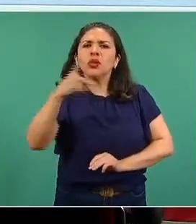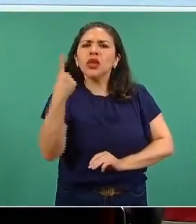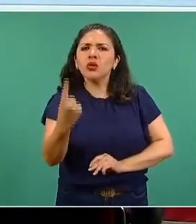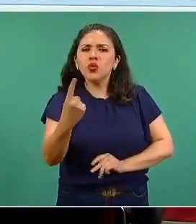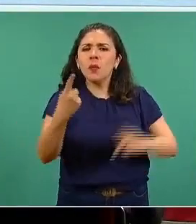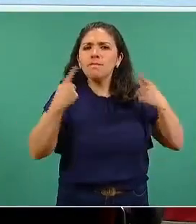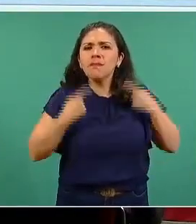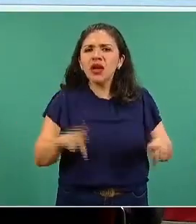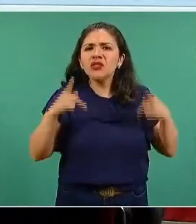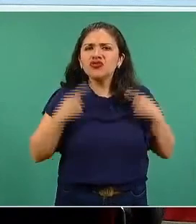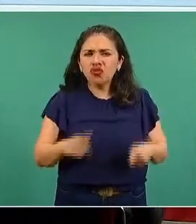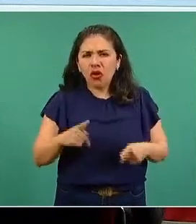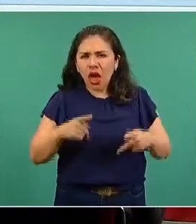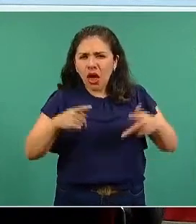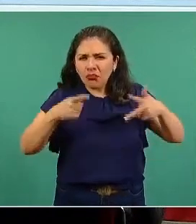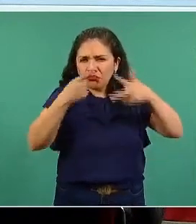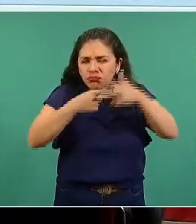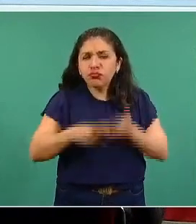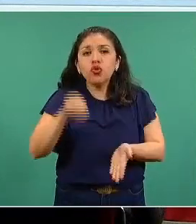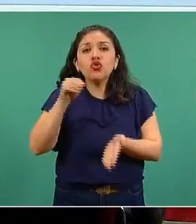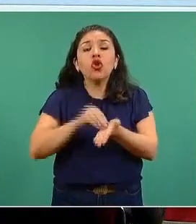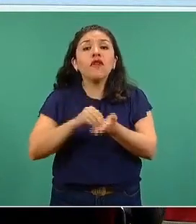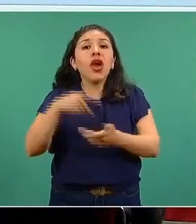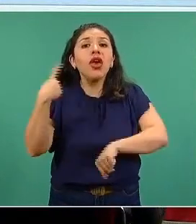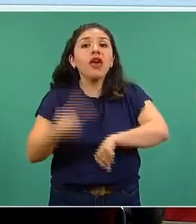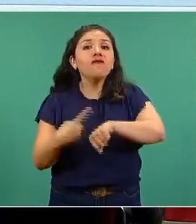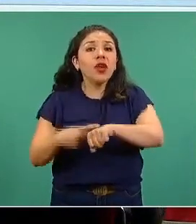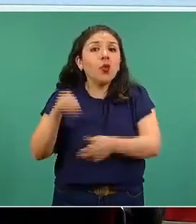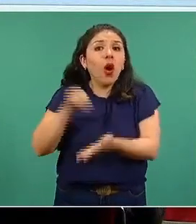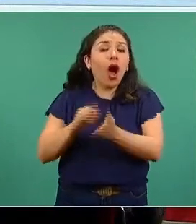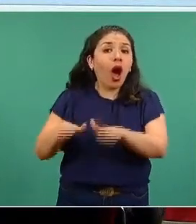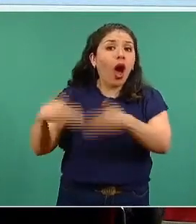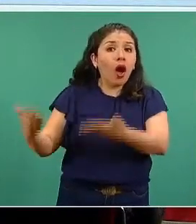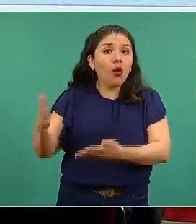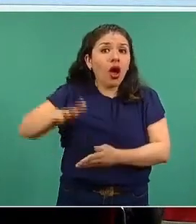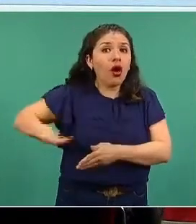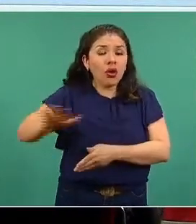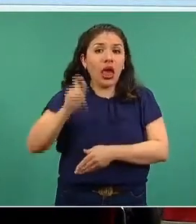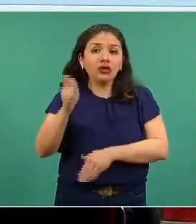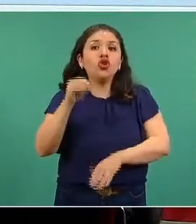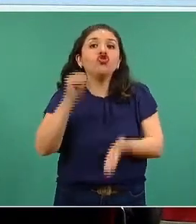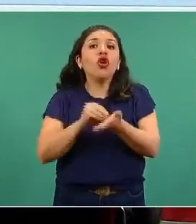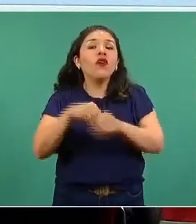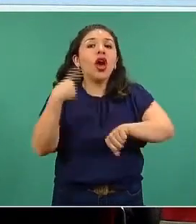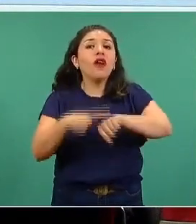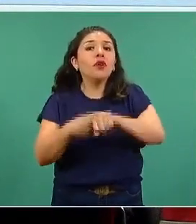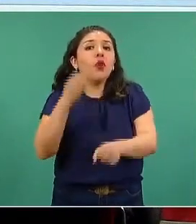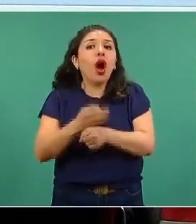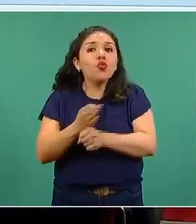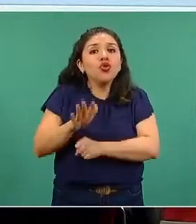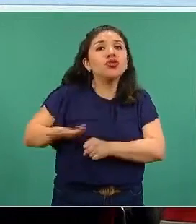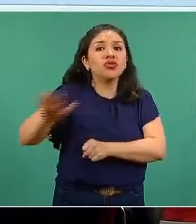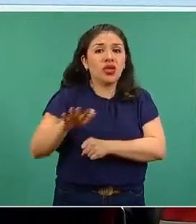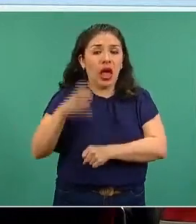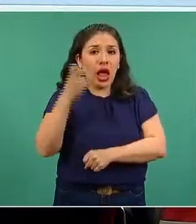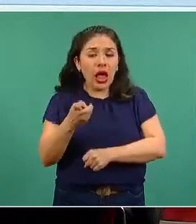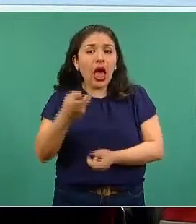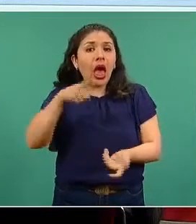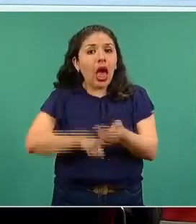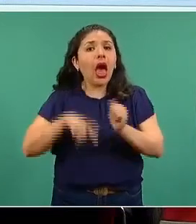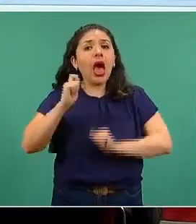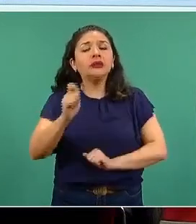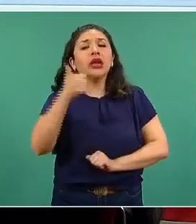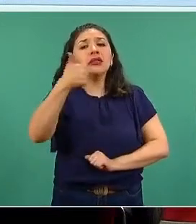108.991 casos estimados activos. Eso es lo que representa la epidemia activa en el número de casos, que representa